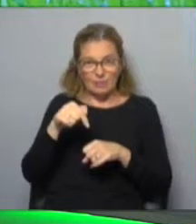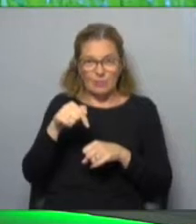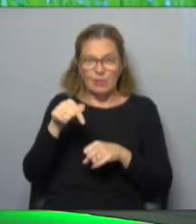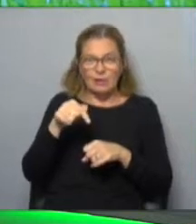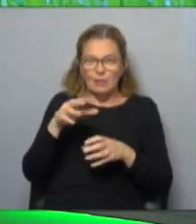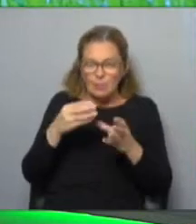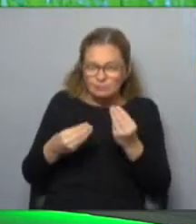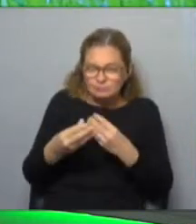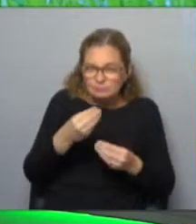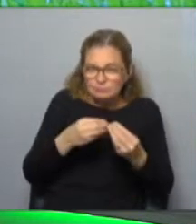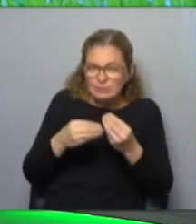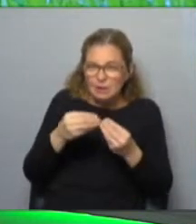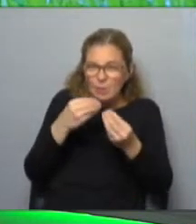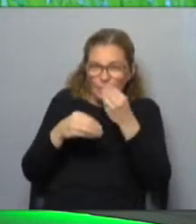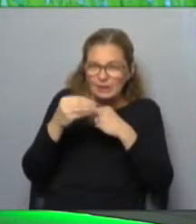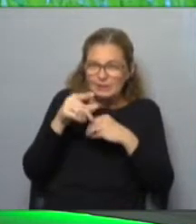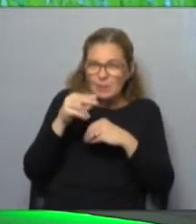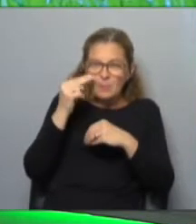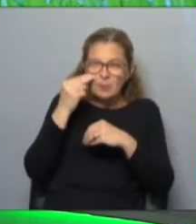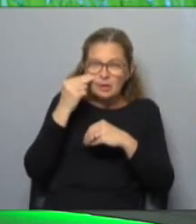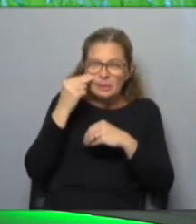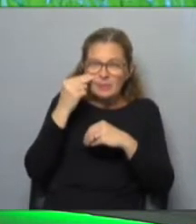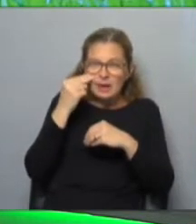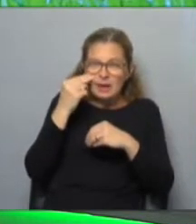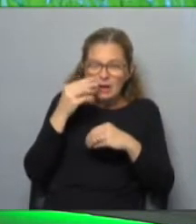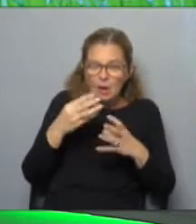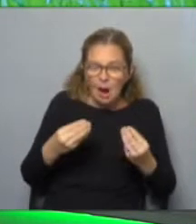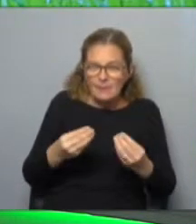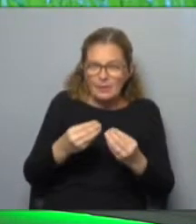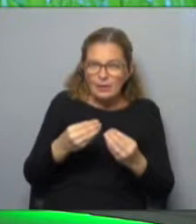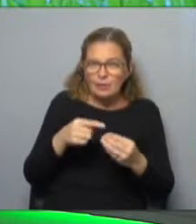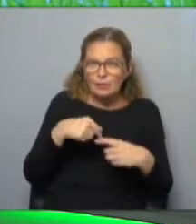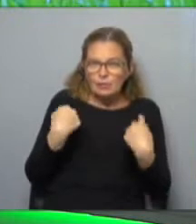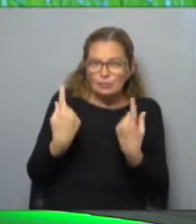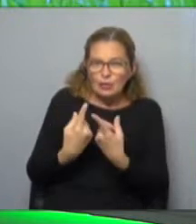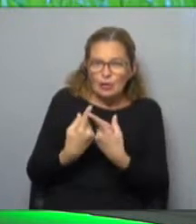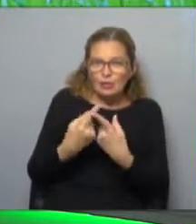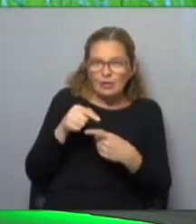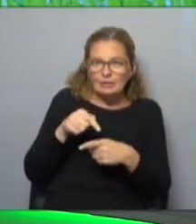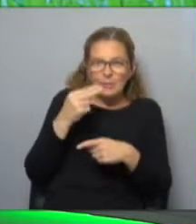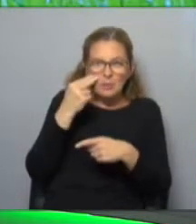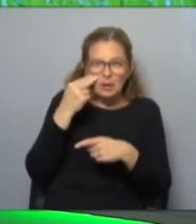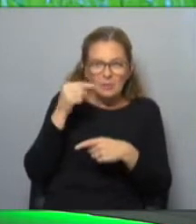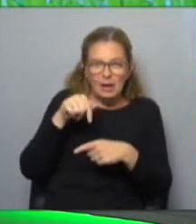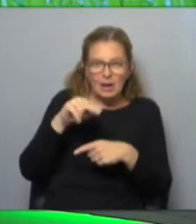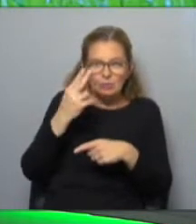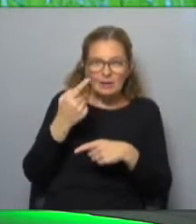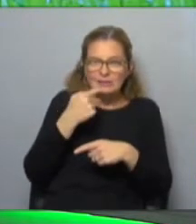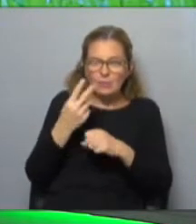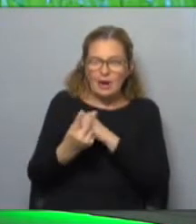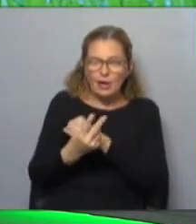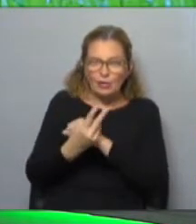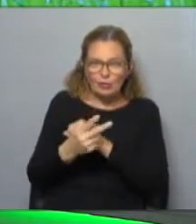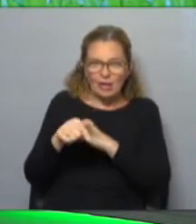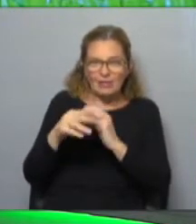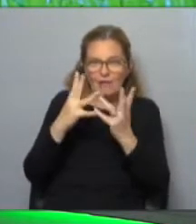y predador y que por esto causa daños y perjuicios en flora y fauna autóctona. Este es uno de los argumentos para controlarlo